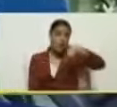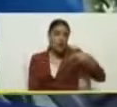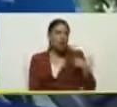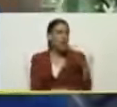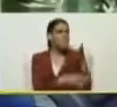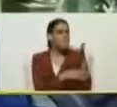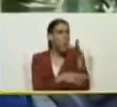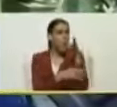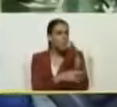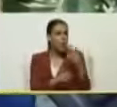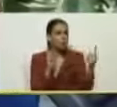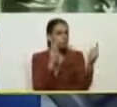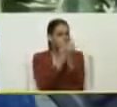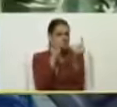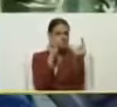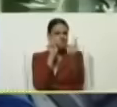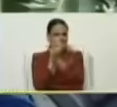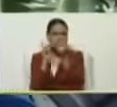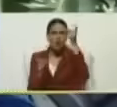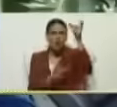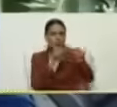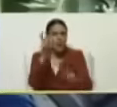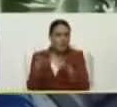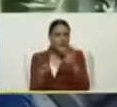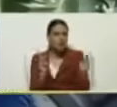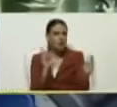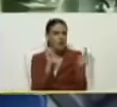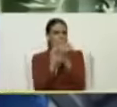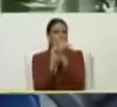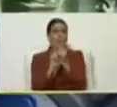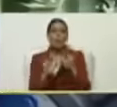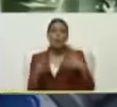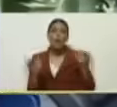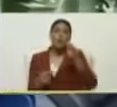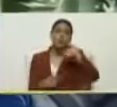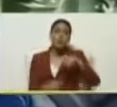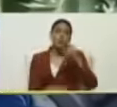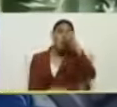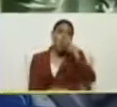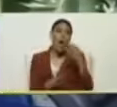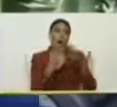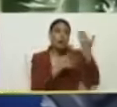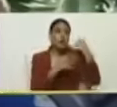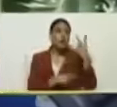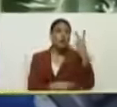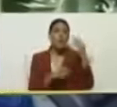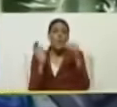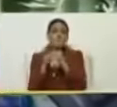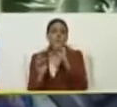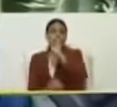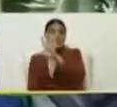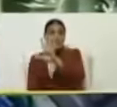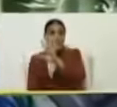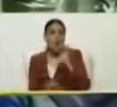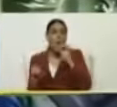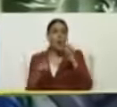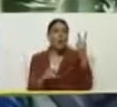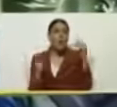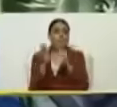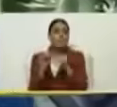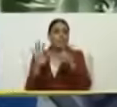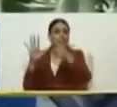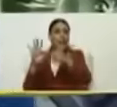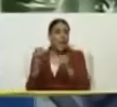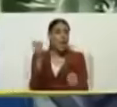hemos reencontrado, la gente que nos vimos en el año 2000, 2005, 2006, cuando nacieron los consejos